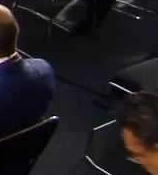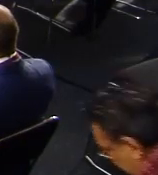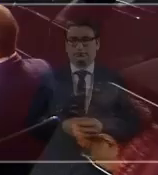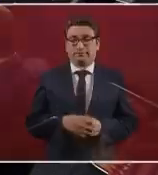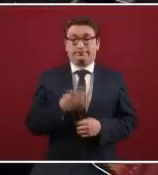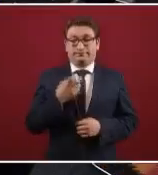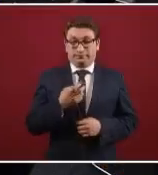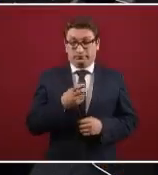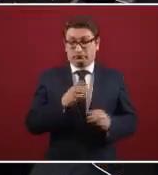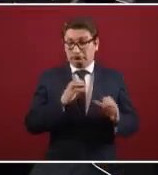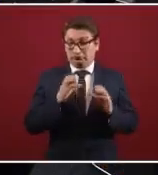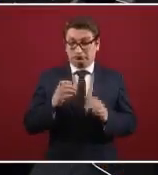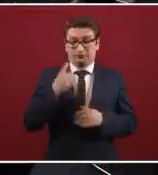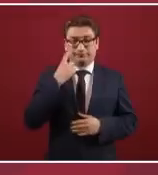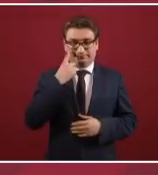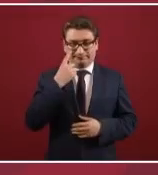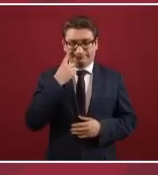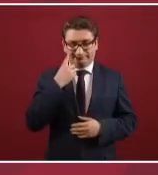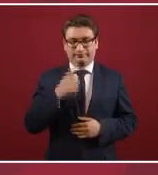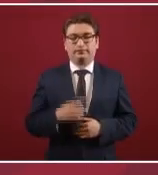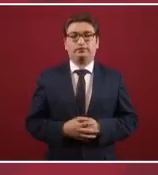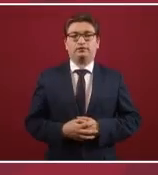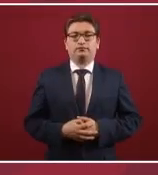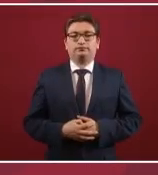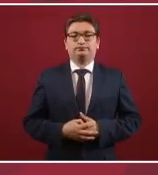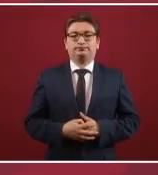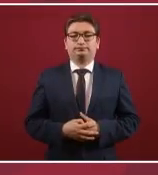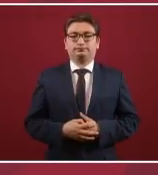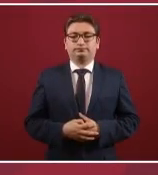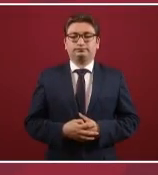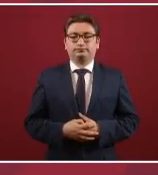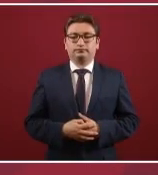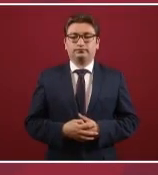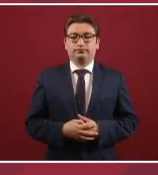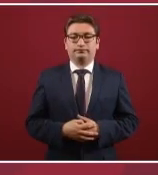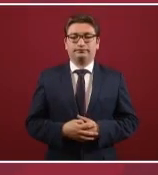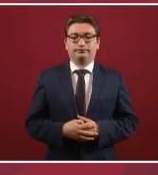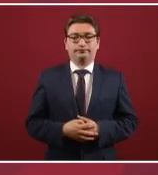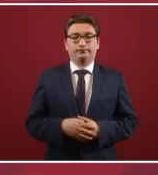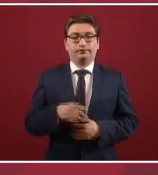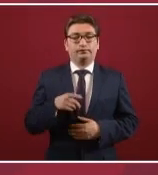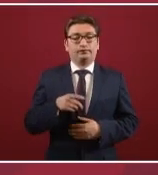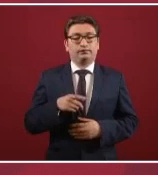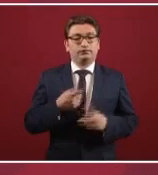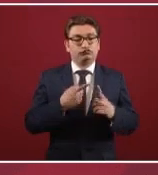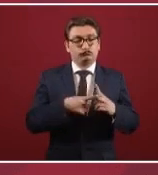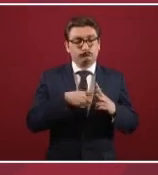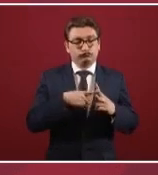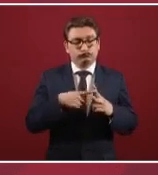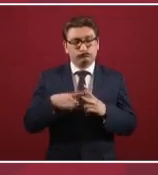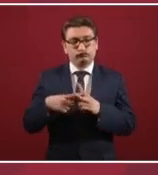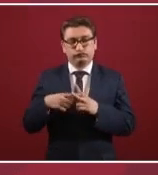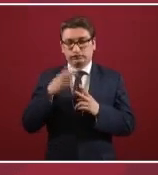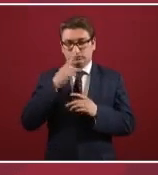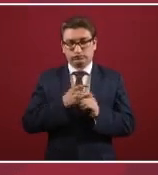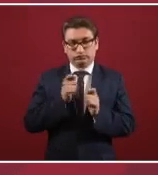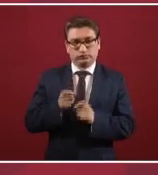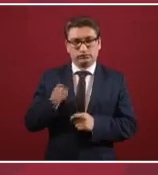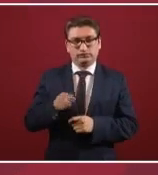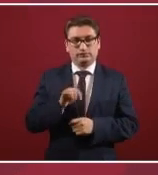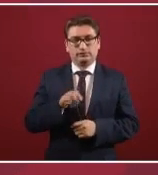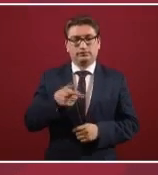ojo y mucho ojo que la medición la hiciera el inegi